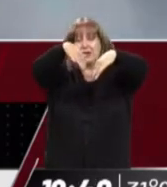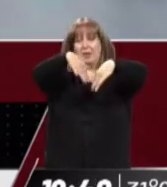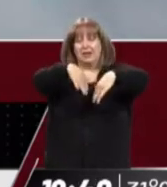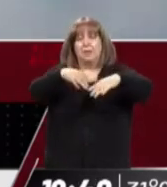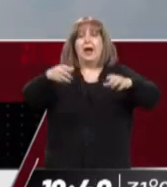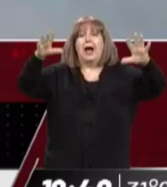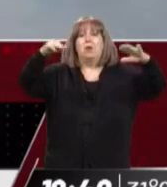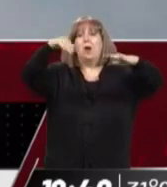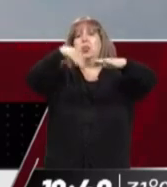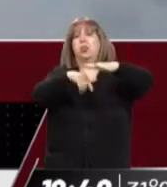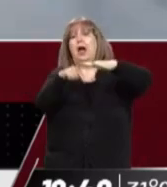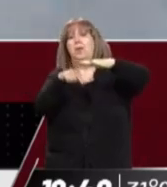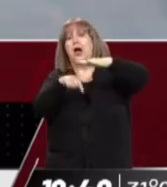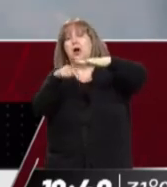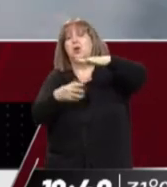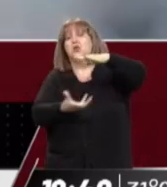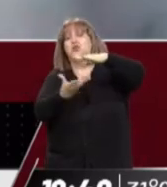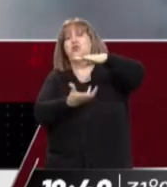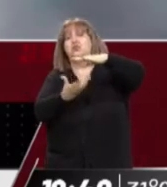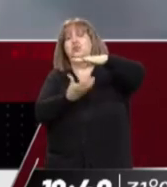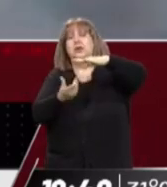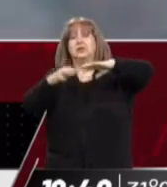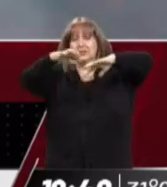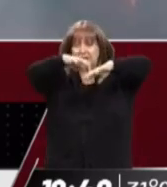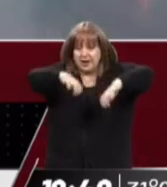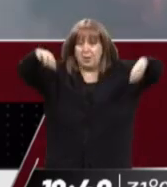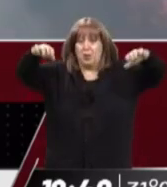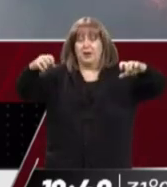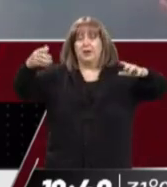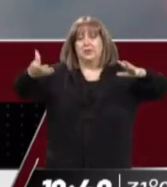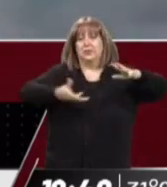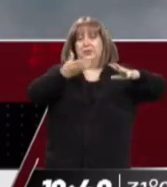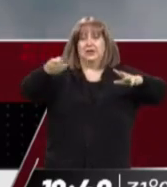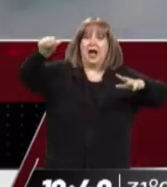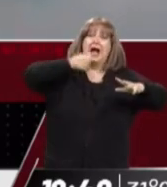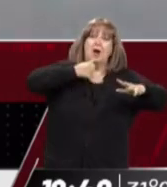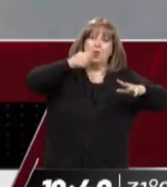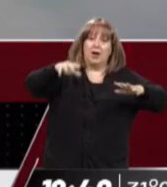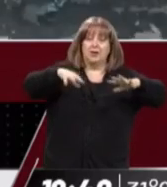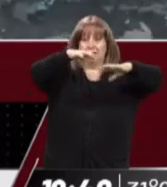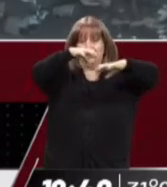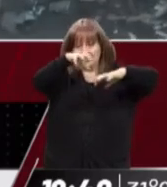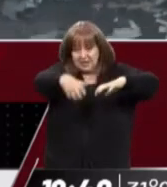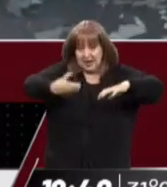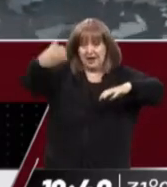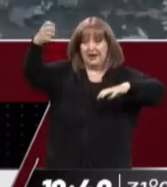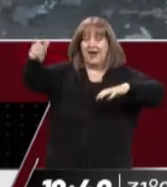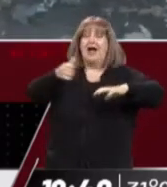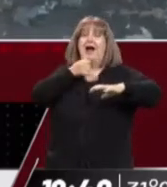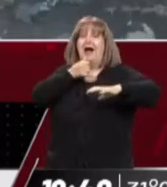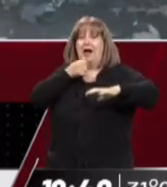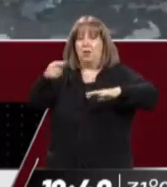se echa solamente agua el fuego queda debajo de los de la de la basura de los escombros y eso